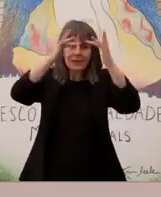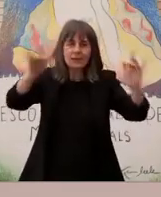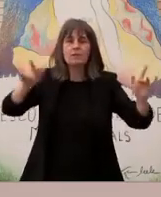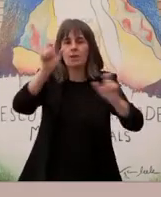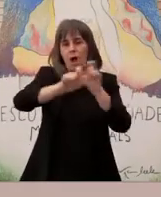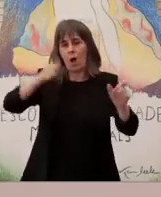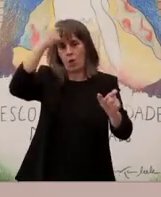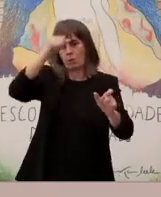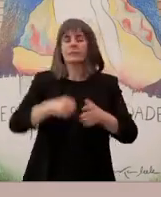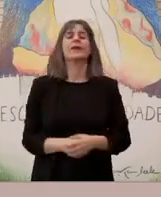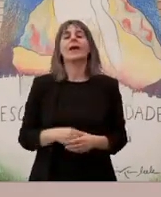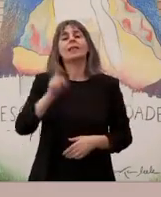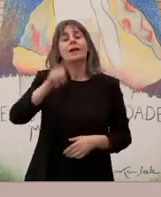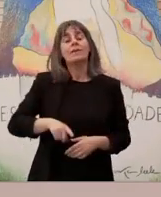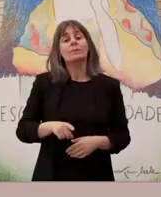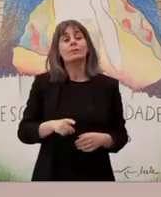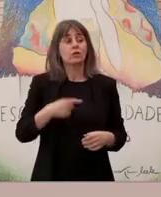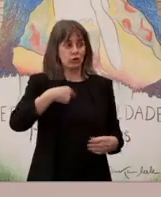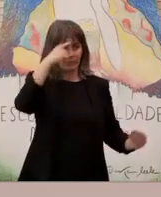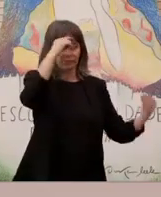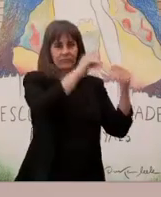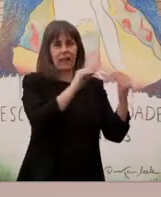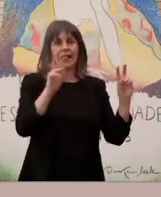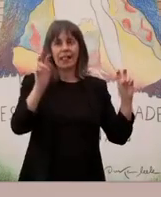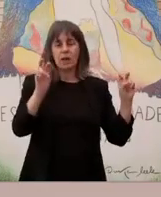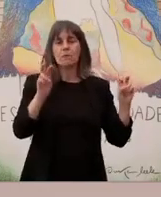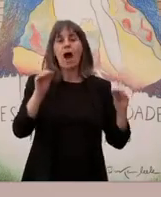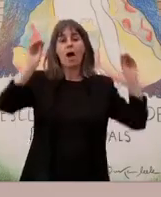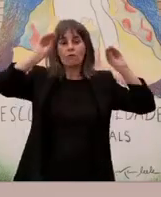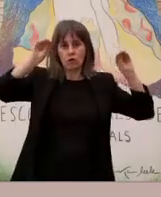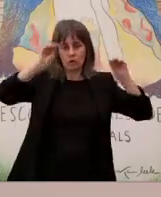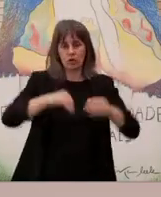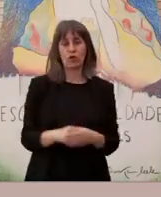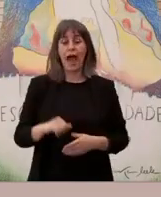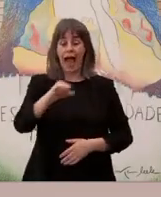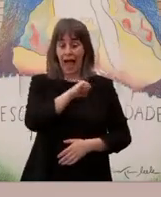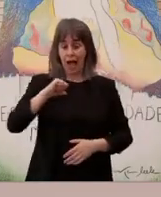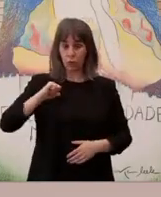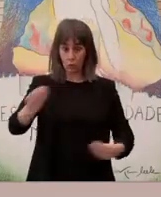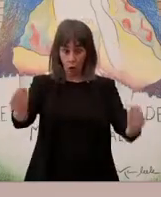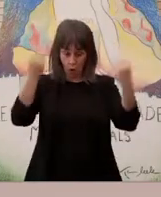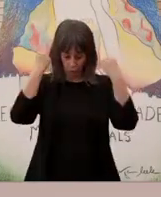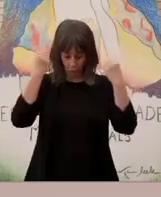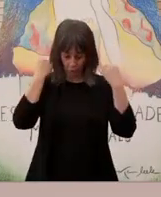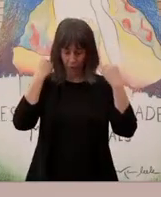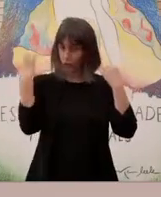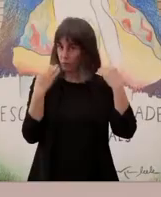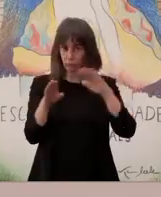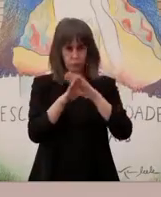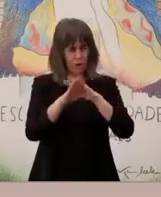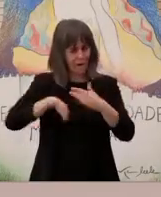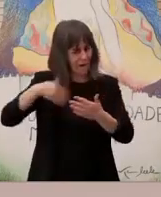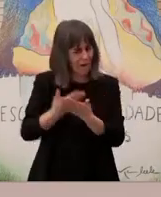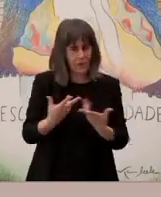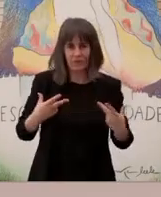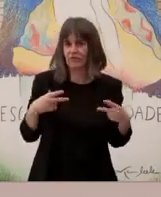no deformación autoformación lo digo auto formación sigue hasta el final Ella